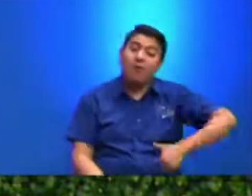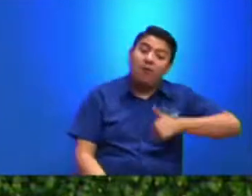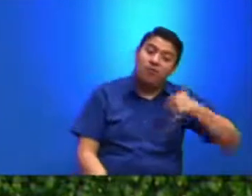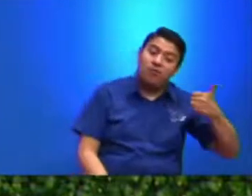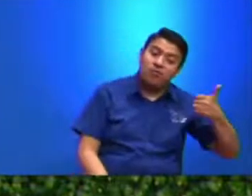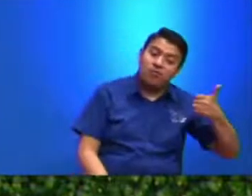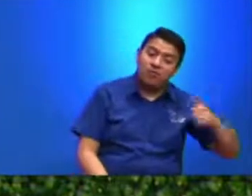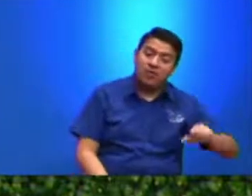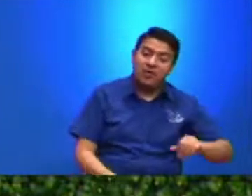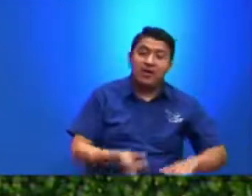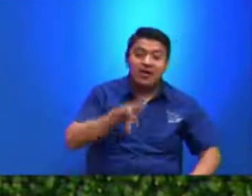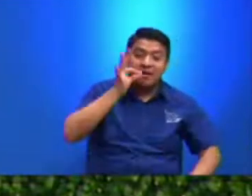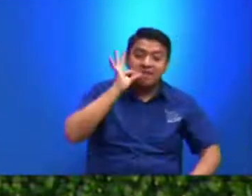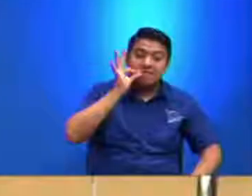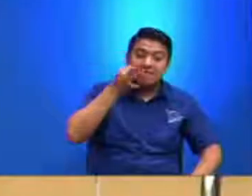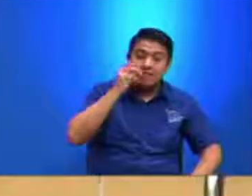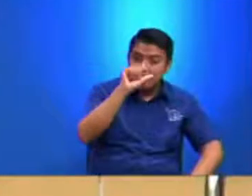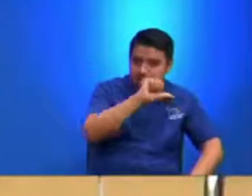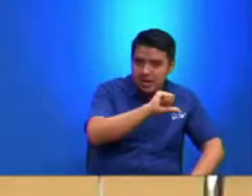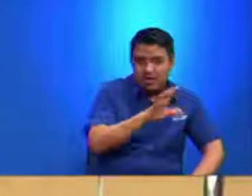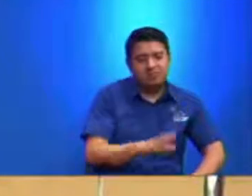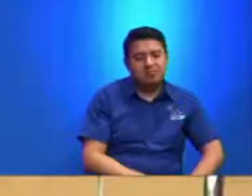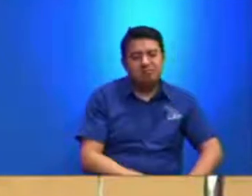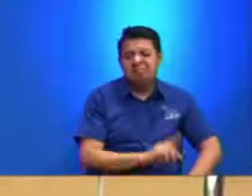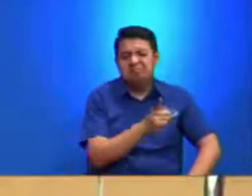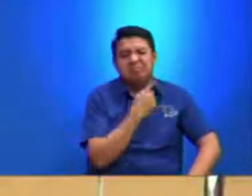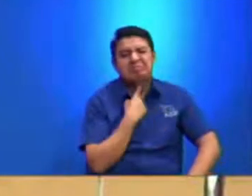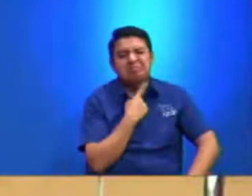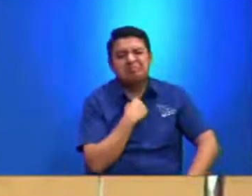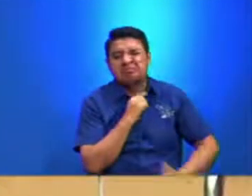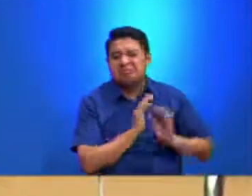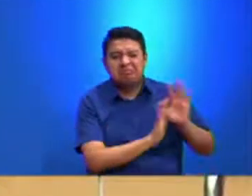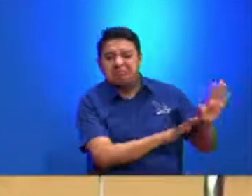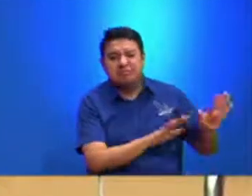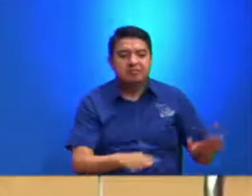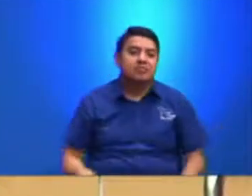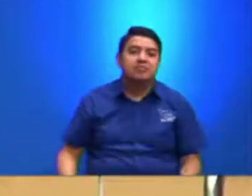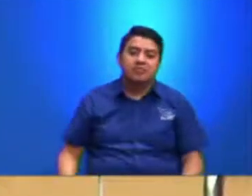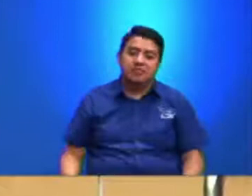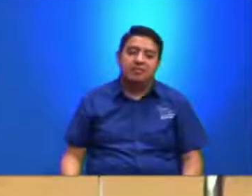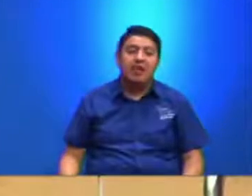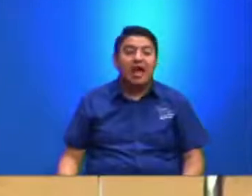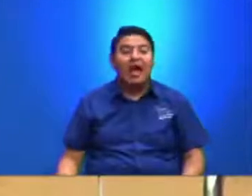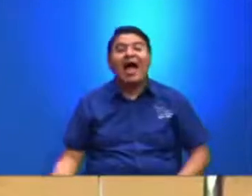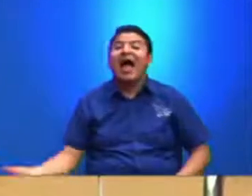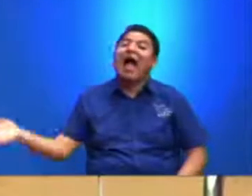Entonces, la palabra. Que la palabra